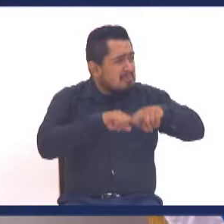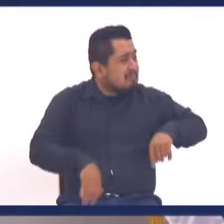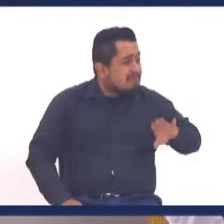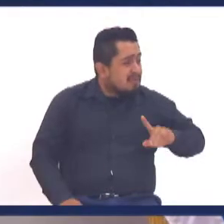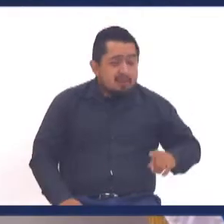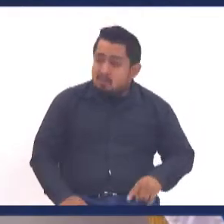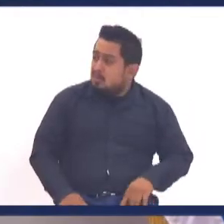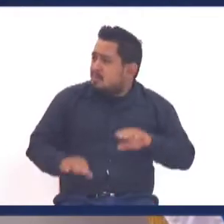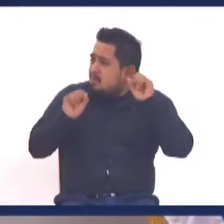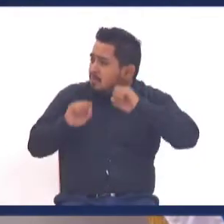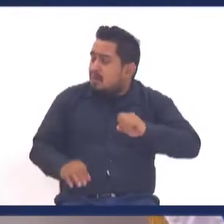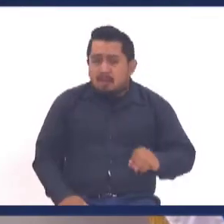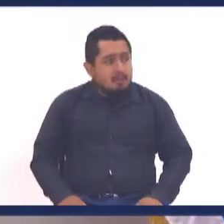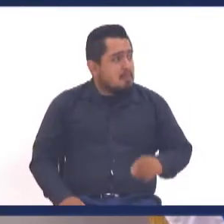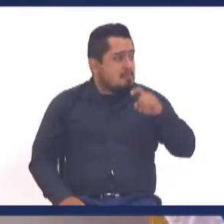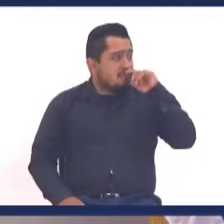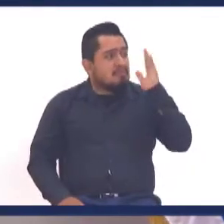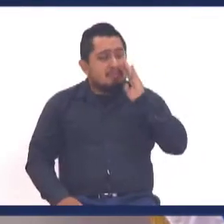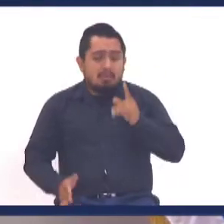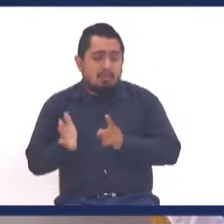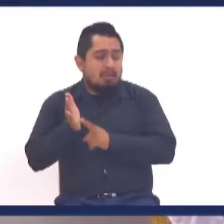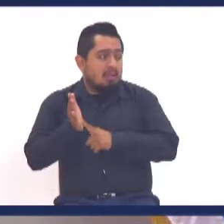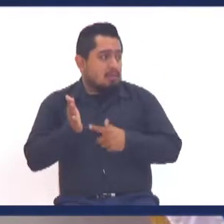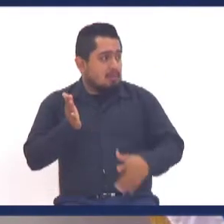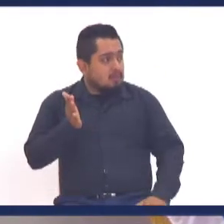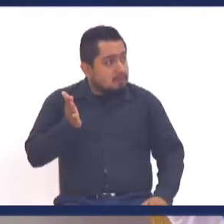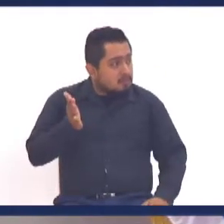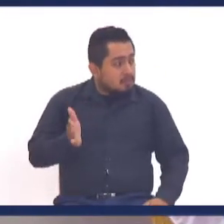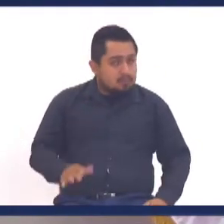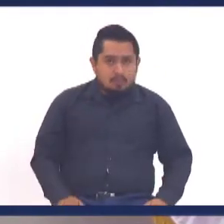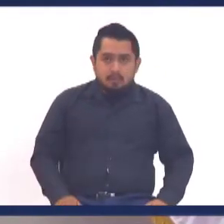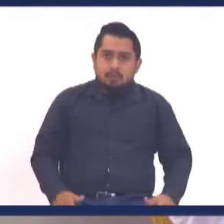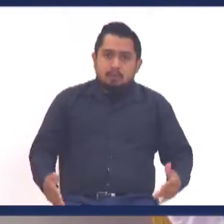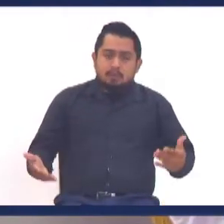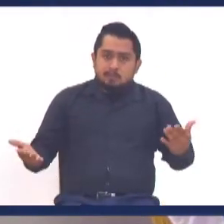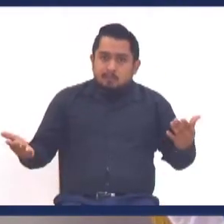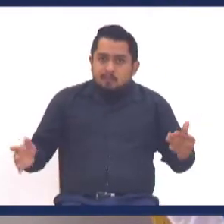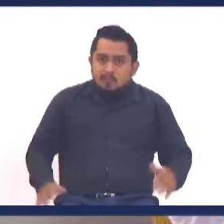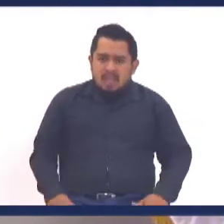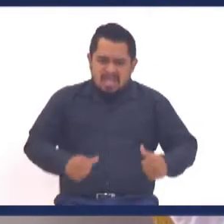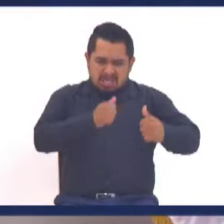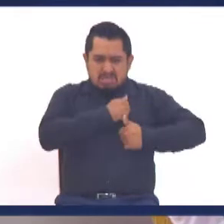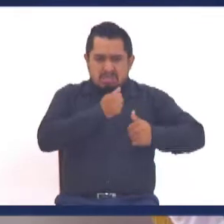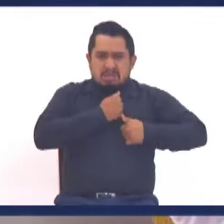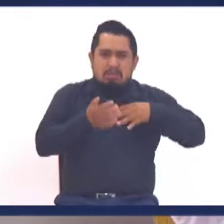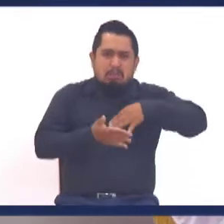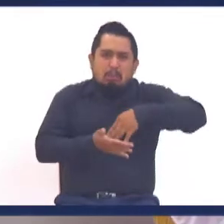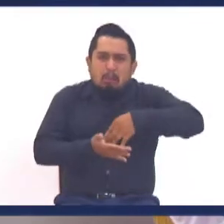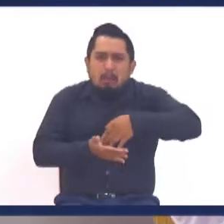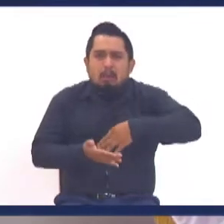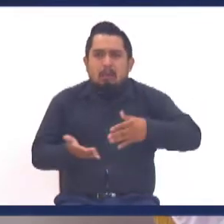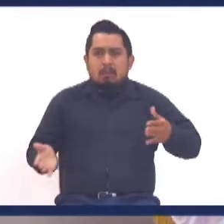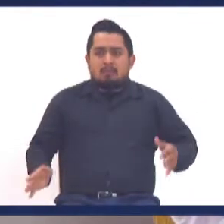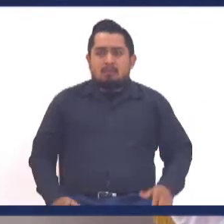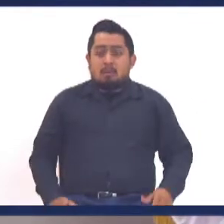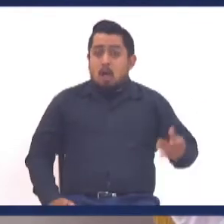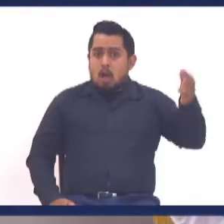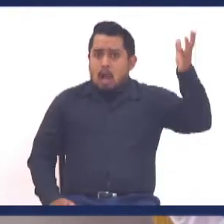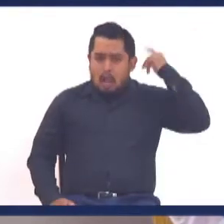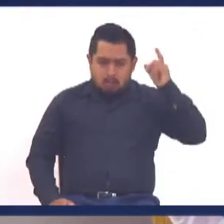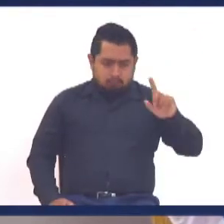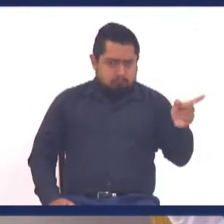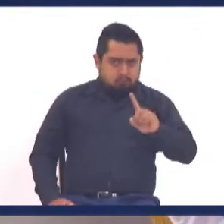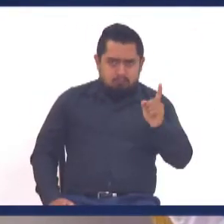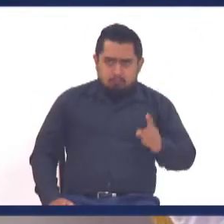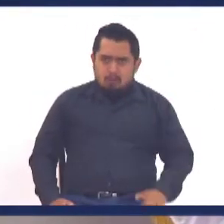puede porque los papás es que tiene que aguado están saliendo soldados hoy pero no andaban un